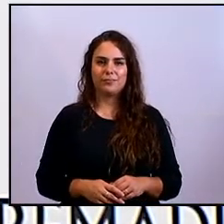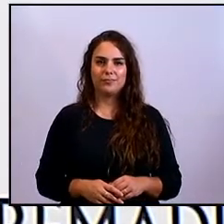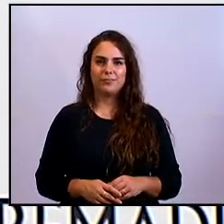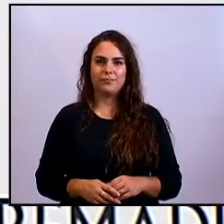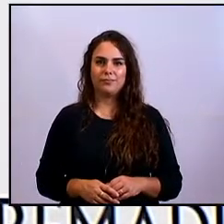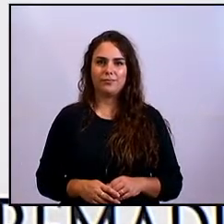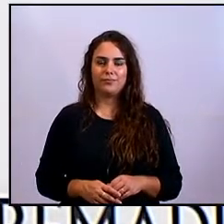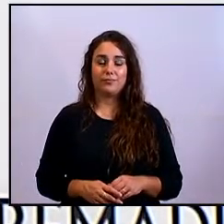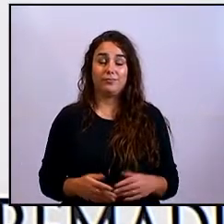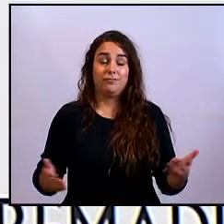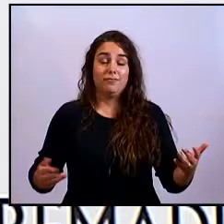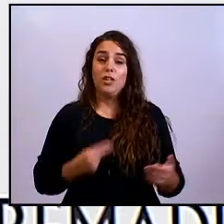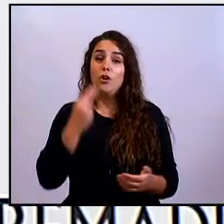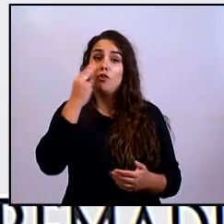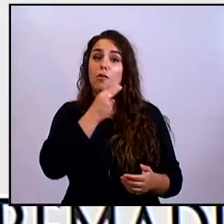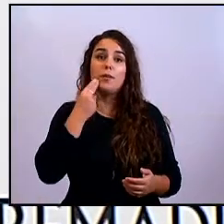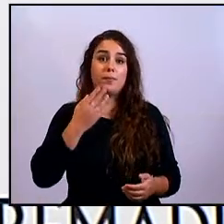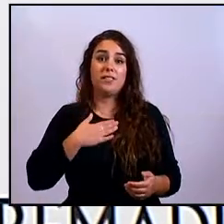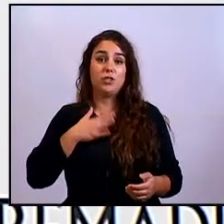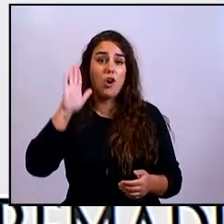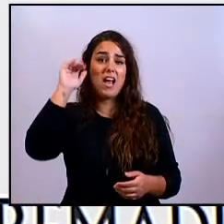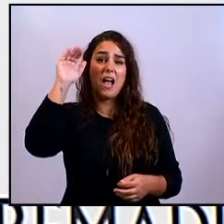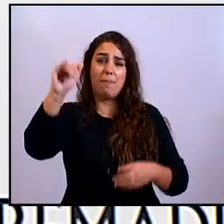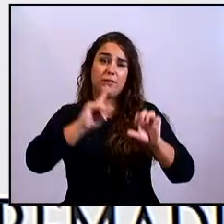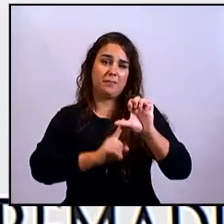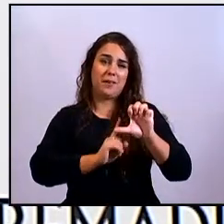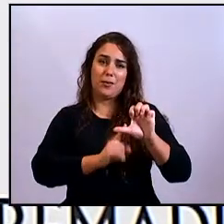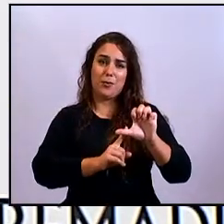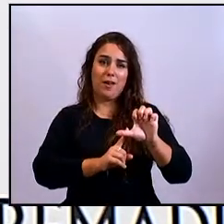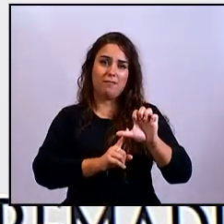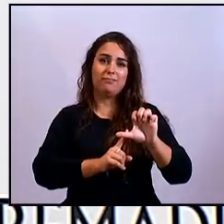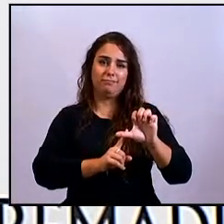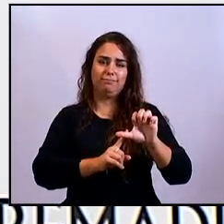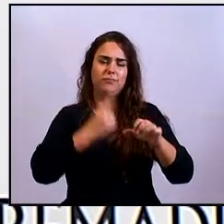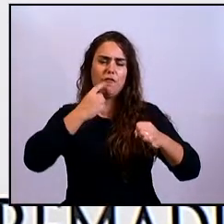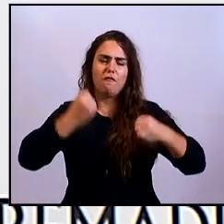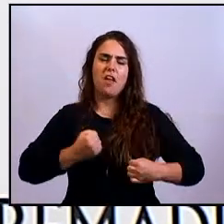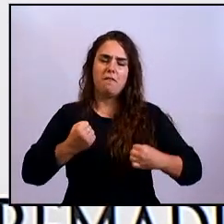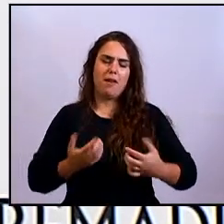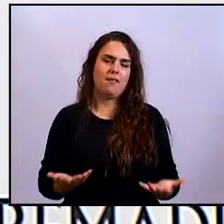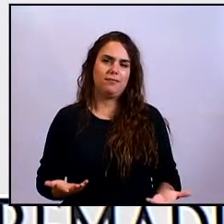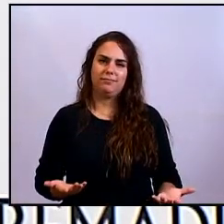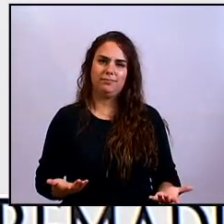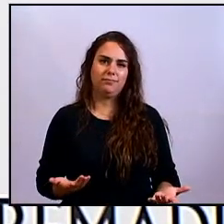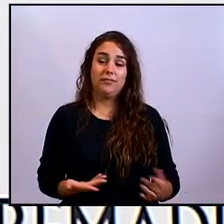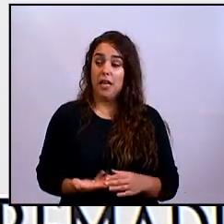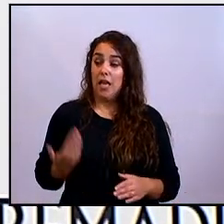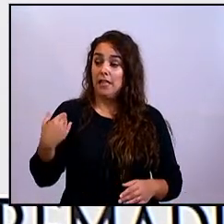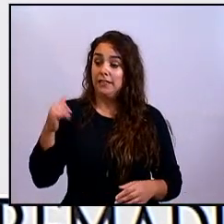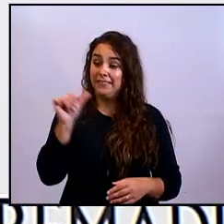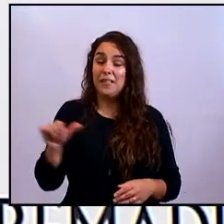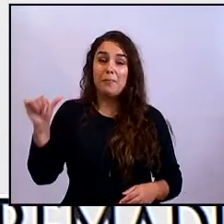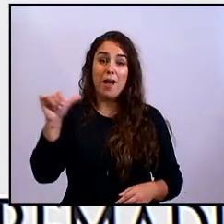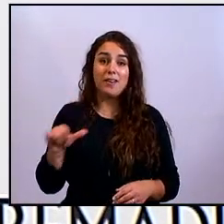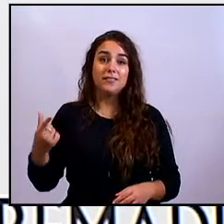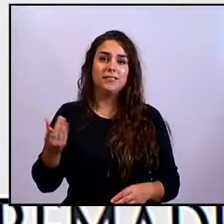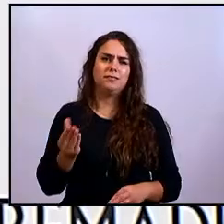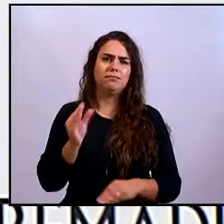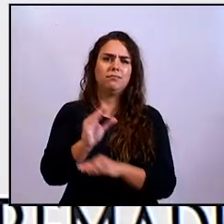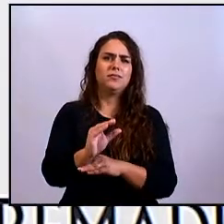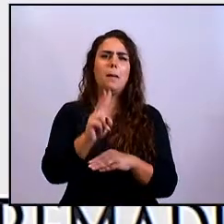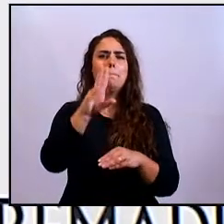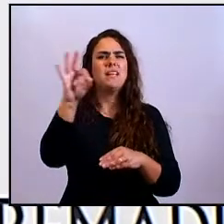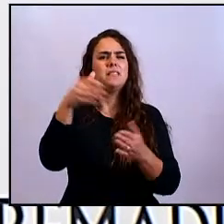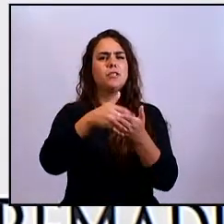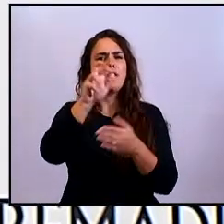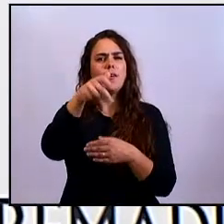Por supuesto, nuestro compromiso con el campo extremeño va a seguir siendo firme. Hace algunas semanas anunció una inversión de 20 millones de euros